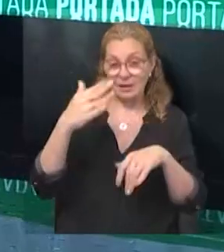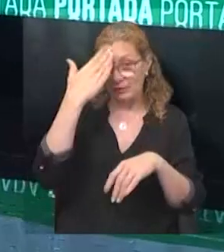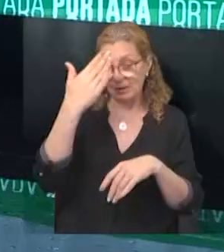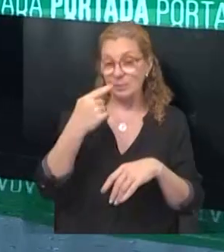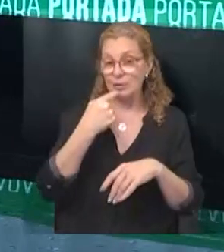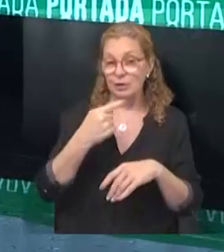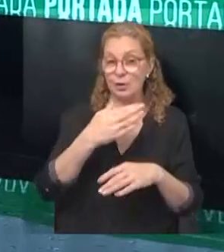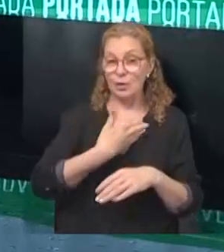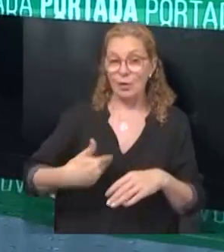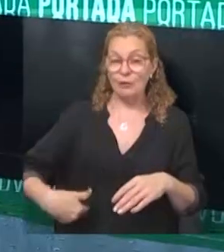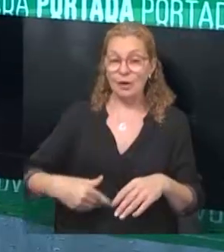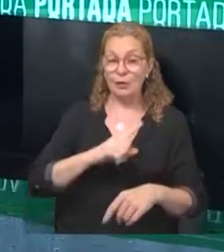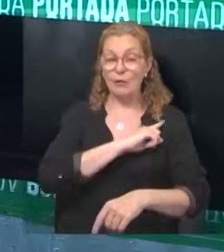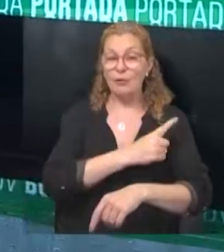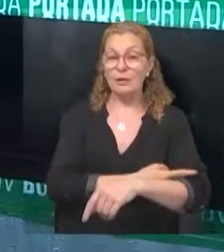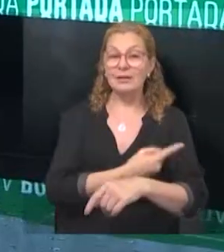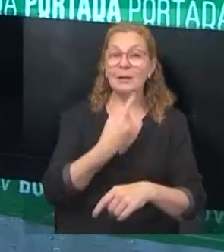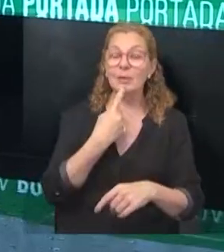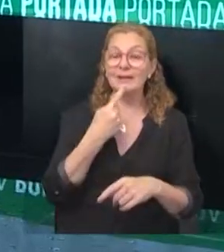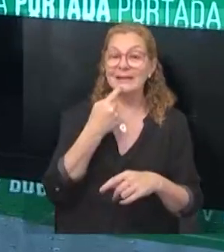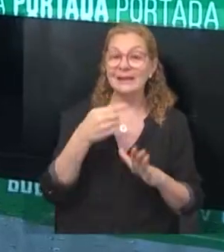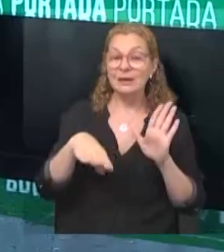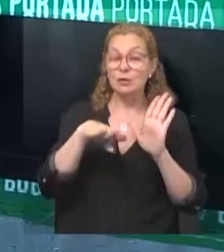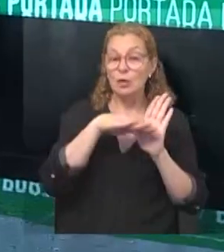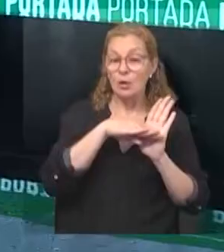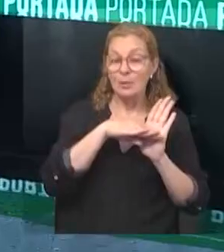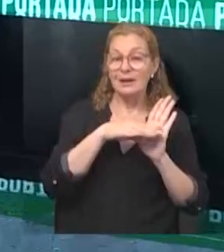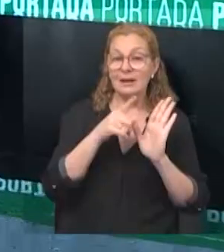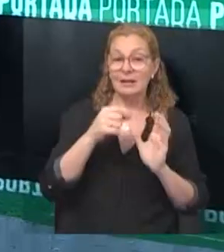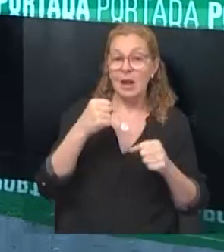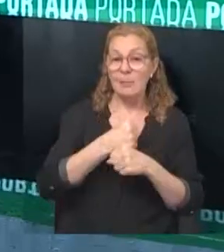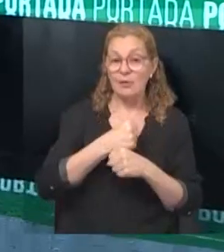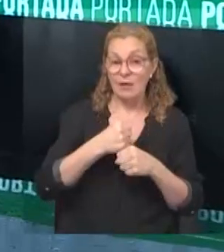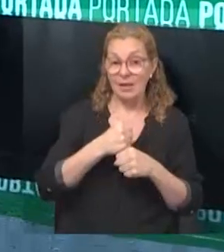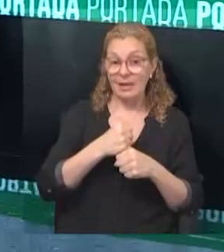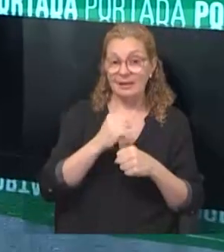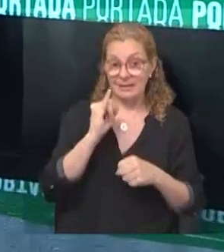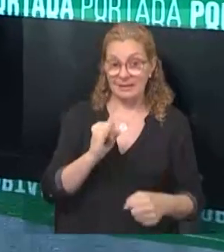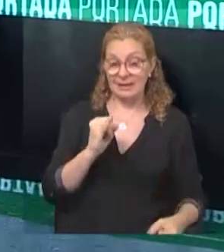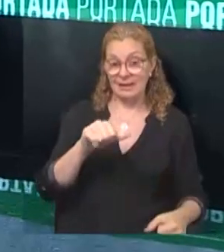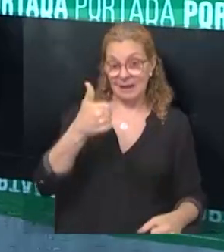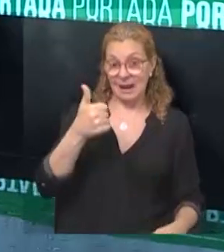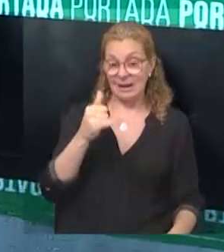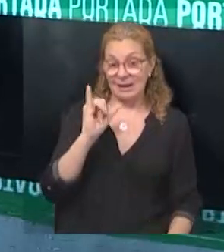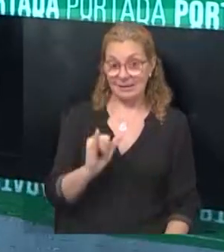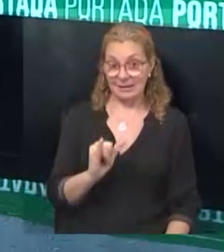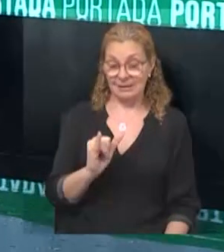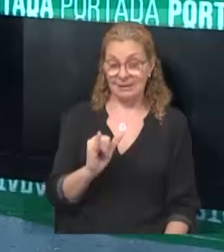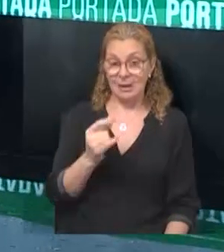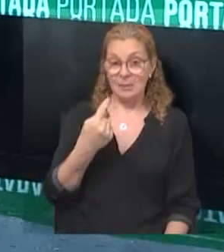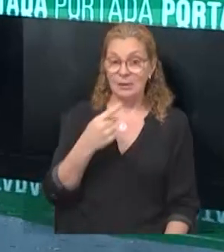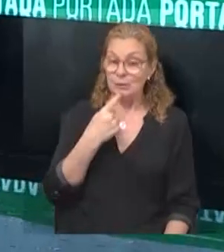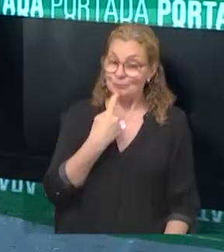eventual gobierno de su fuerza política aplicará la norma en caso de que sea aprobada O sea si es que gana el Sí pero de paso